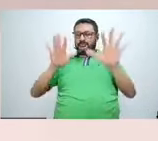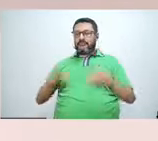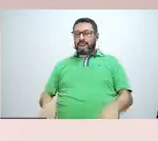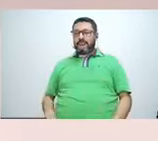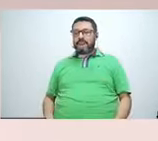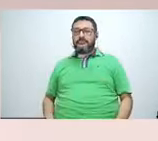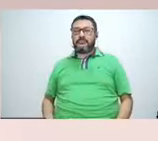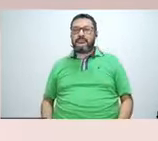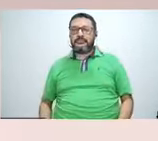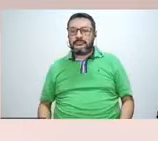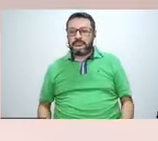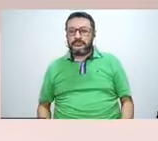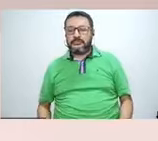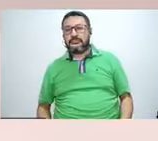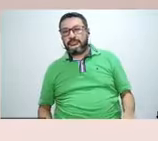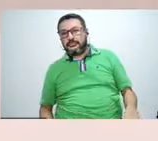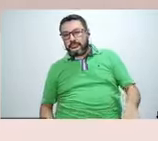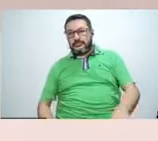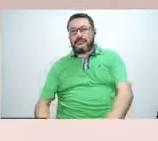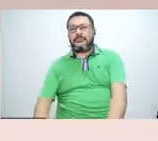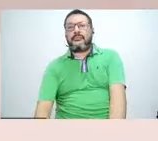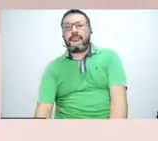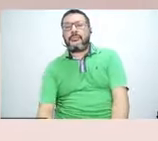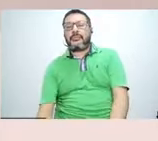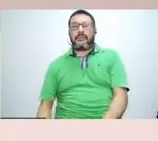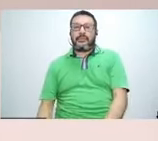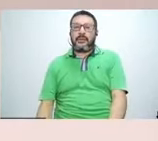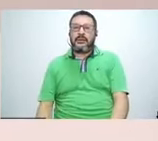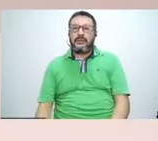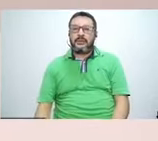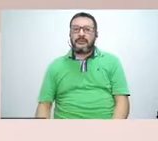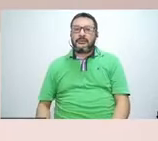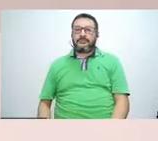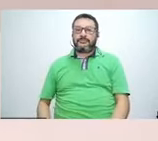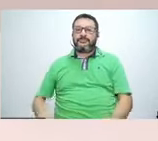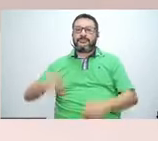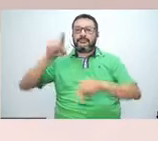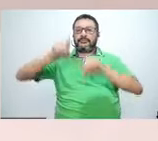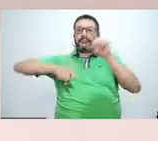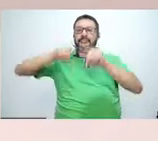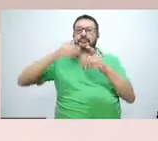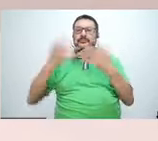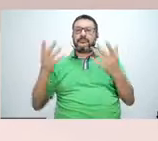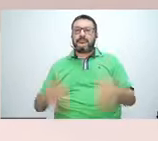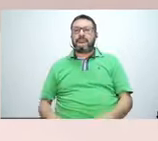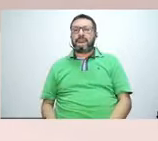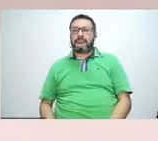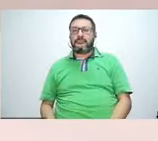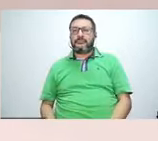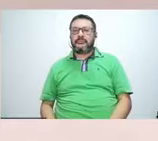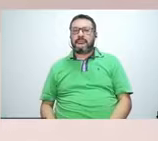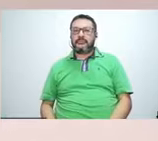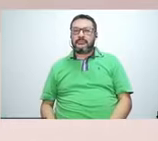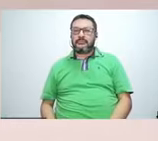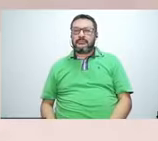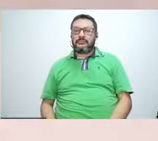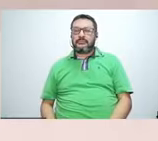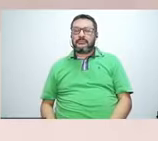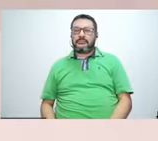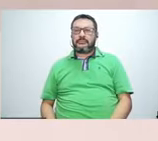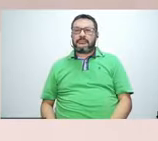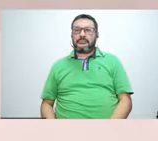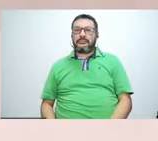lo pide, y es bueno tener una alternativa, algo con que seguir nuestra